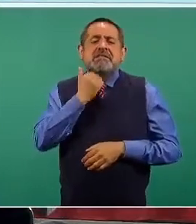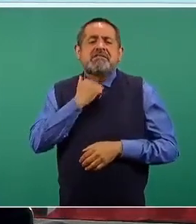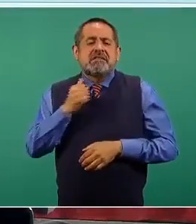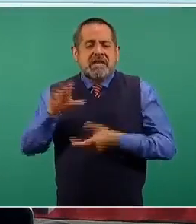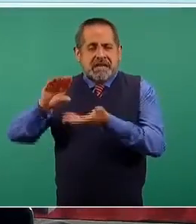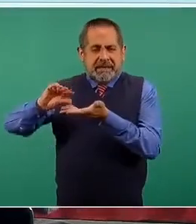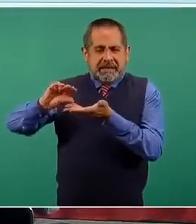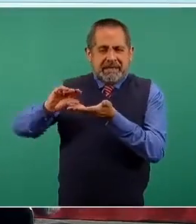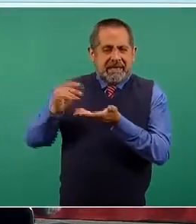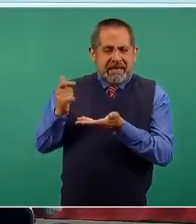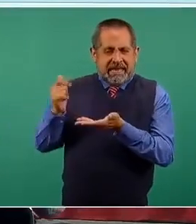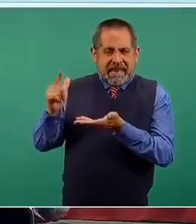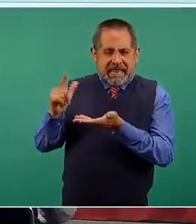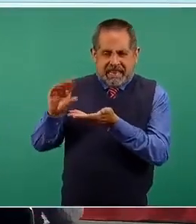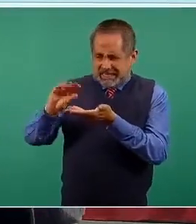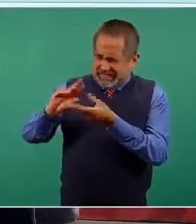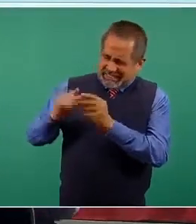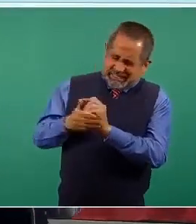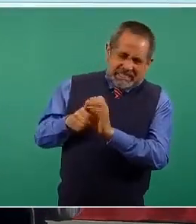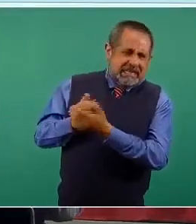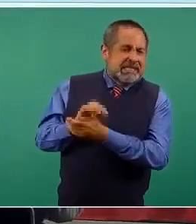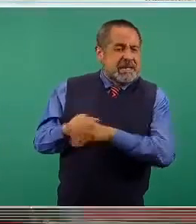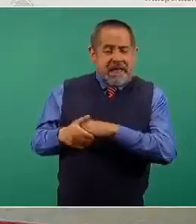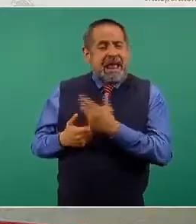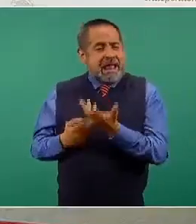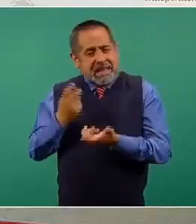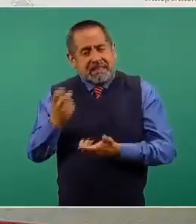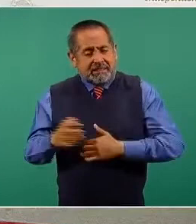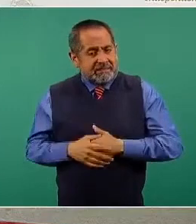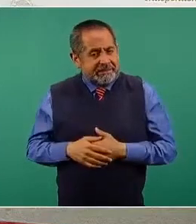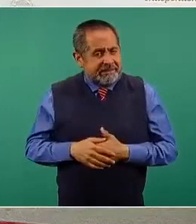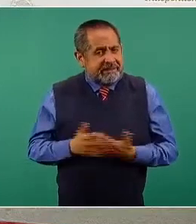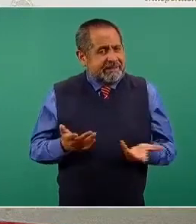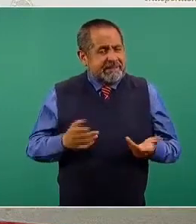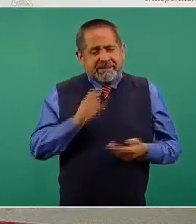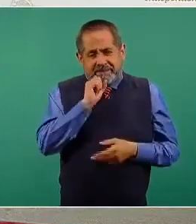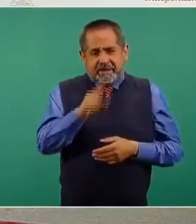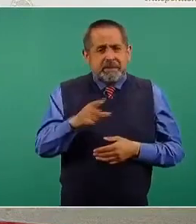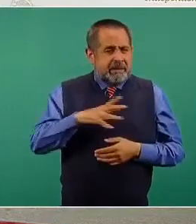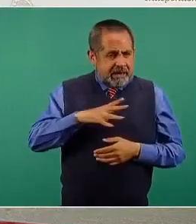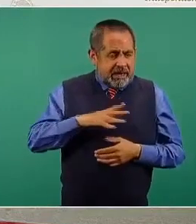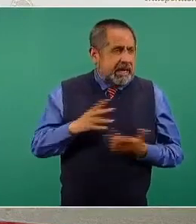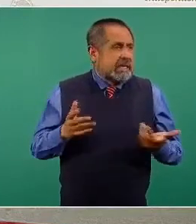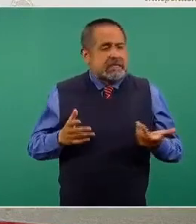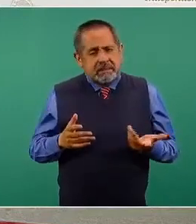A lo largo de un año también, pues tenemos accesibilidad a